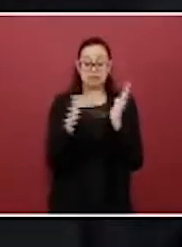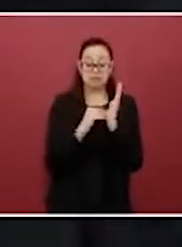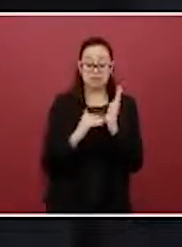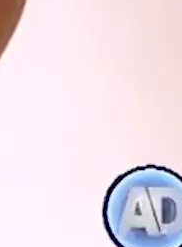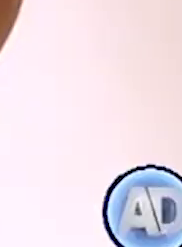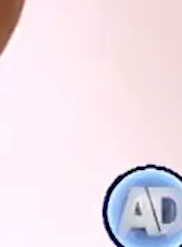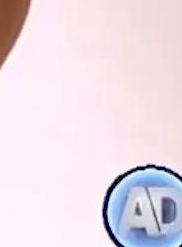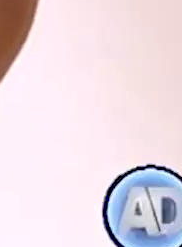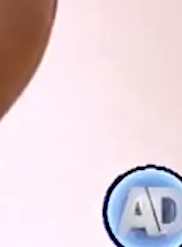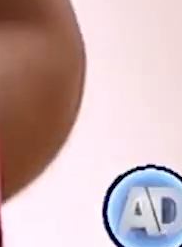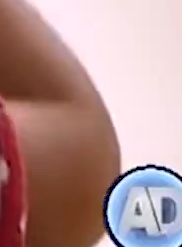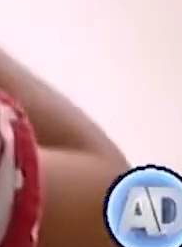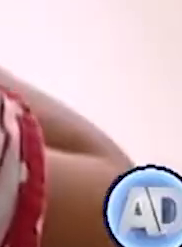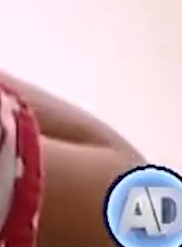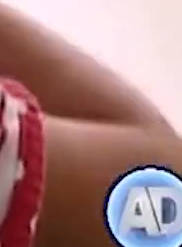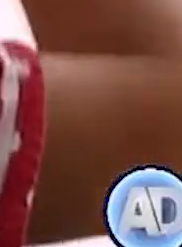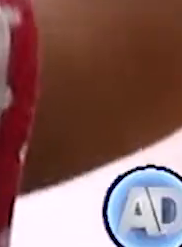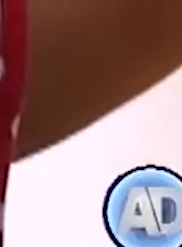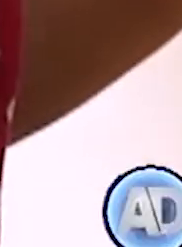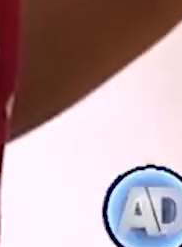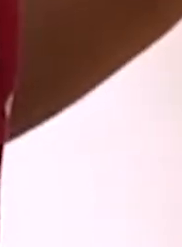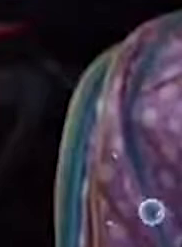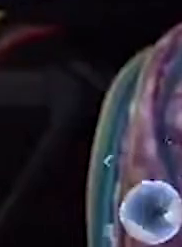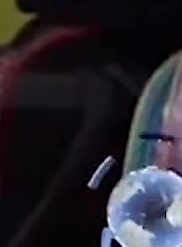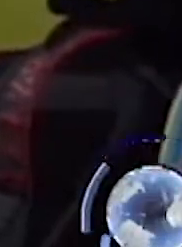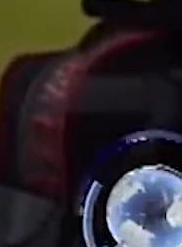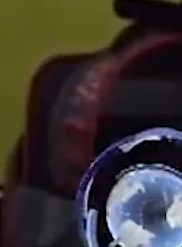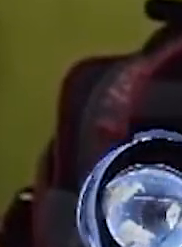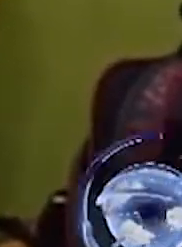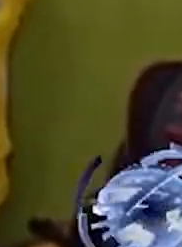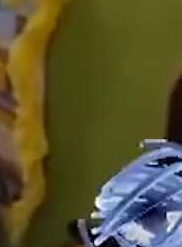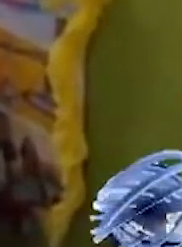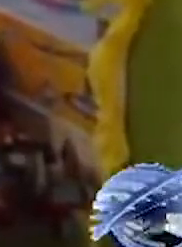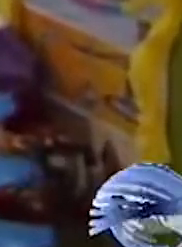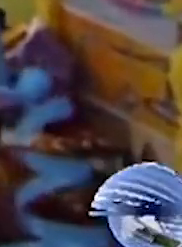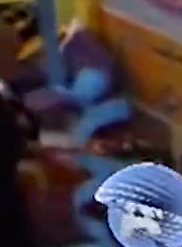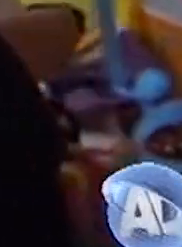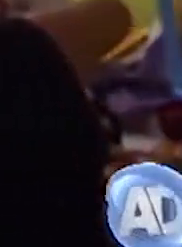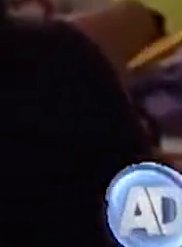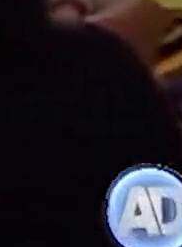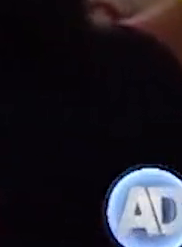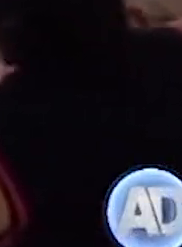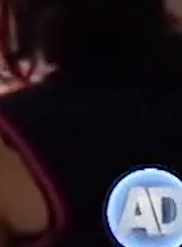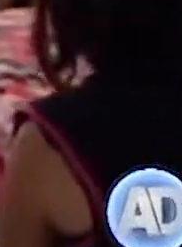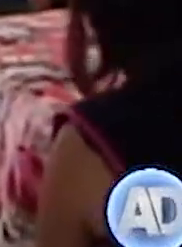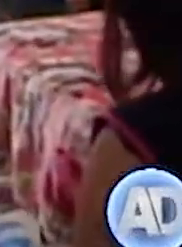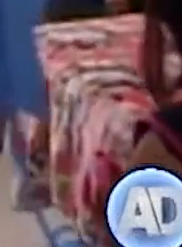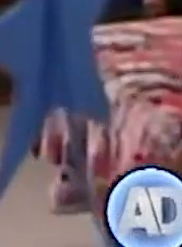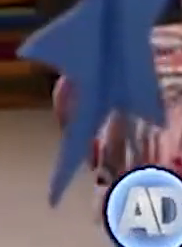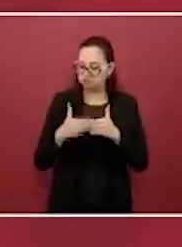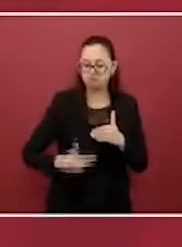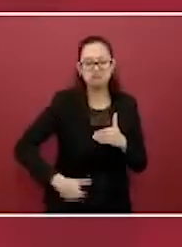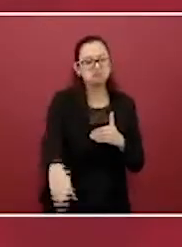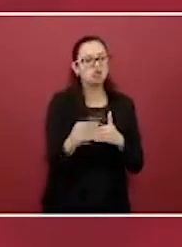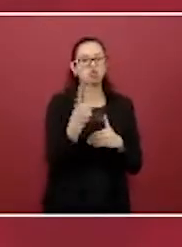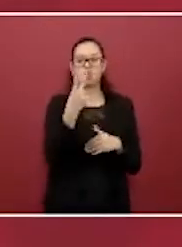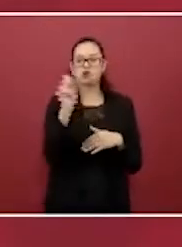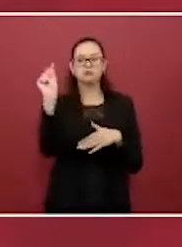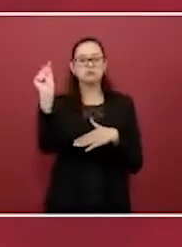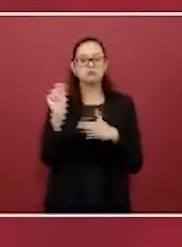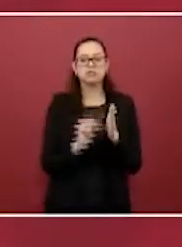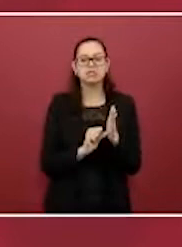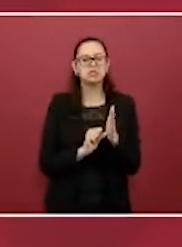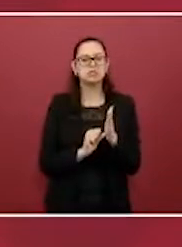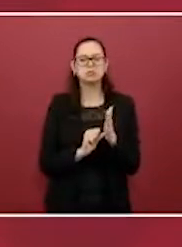a gastos operativos a cursos o congresos y no llegaban a quienes los necesitaban lópez obrador de tello que con esta modalidad de